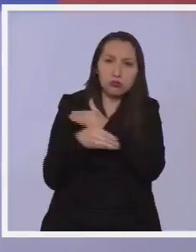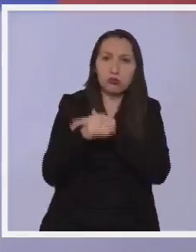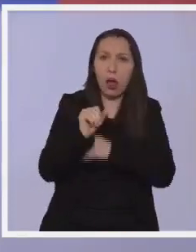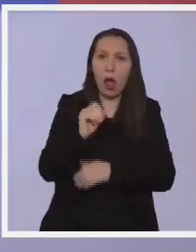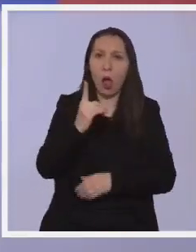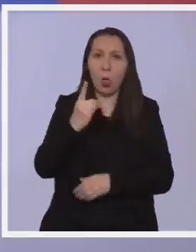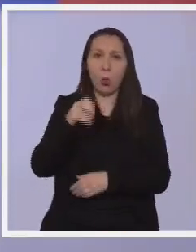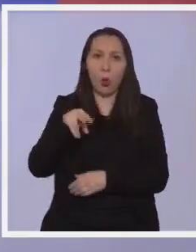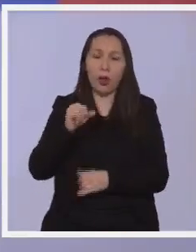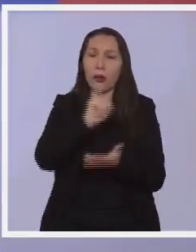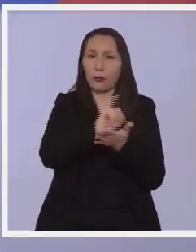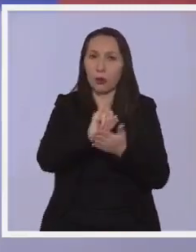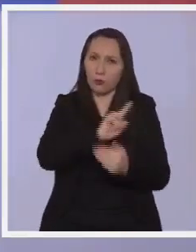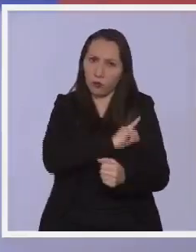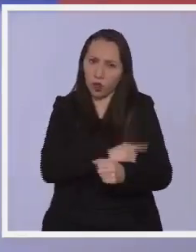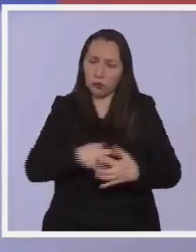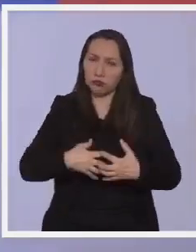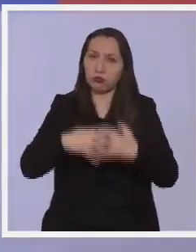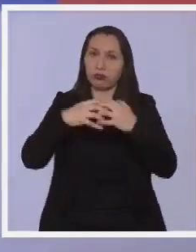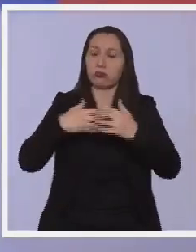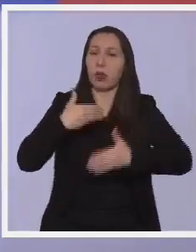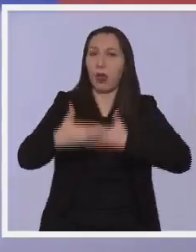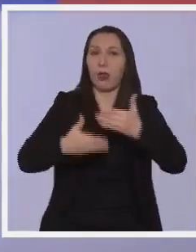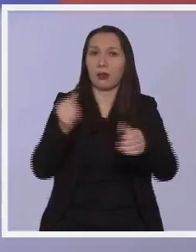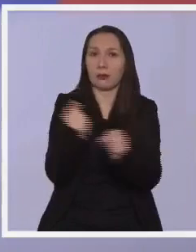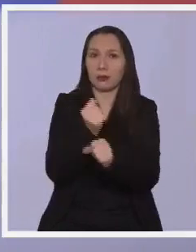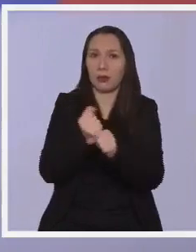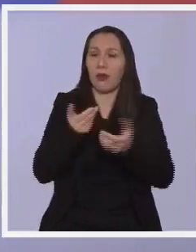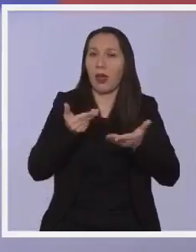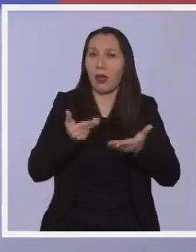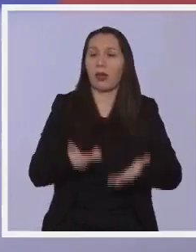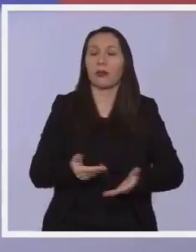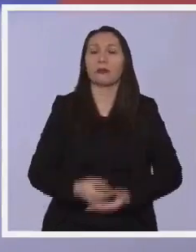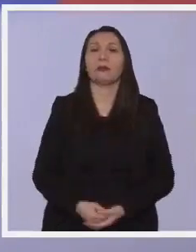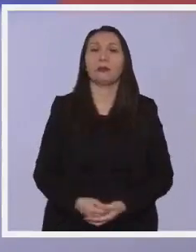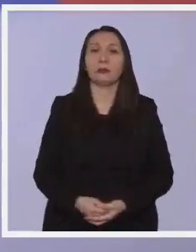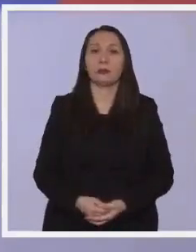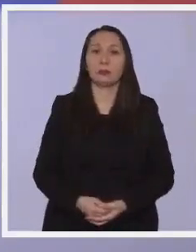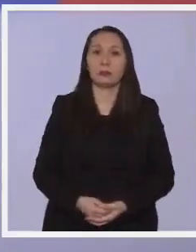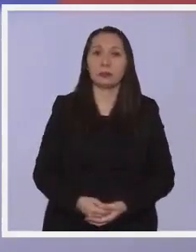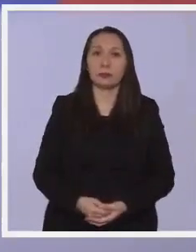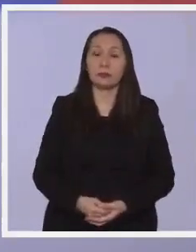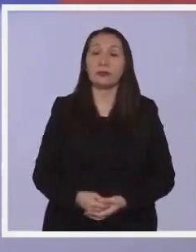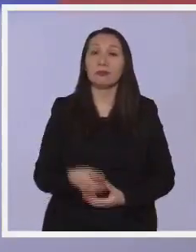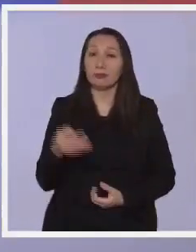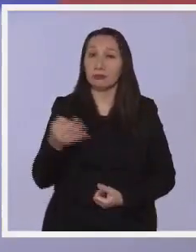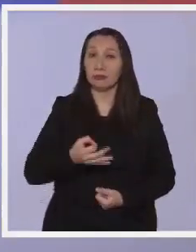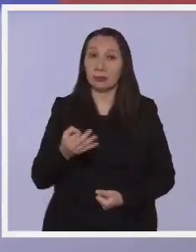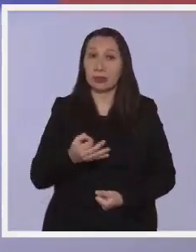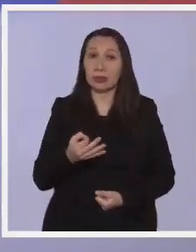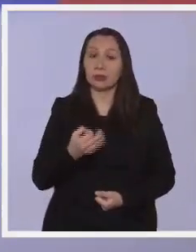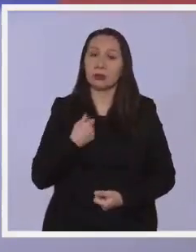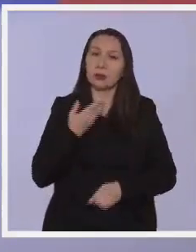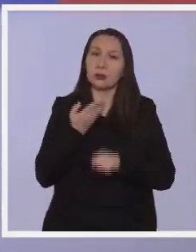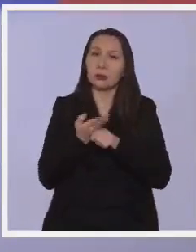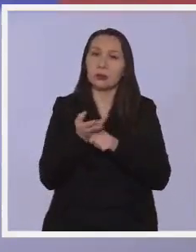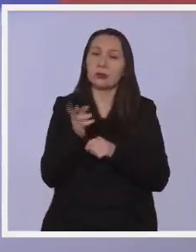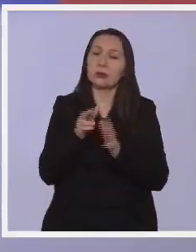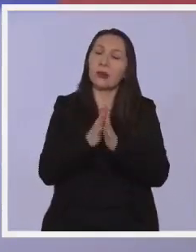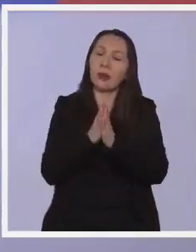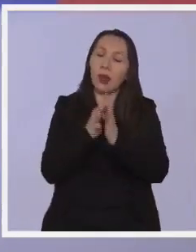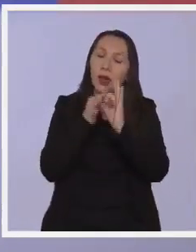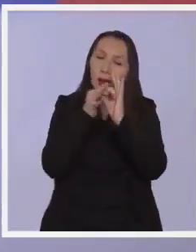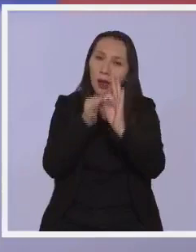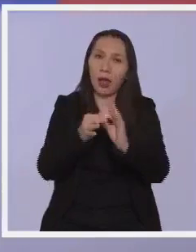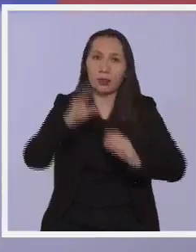instituciones que tenemos que fortalecer para poder sacar adelante esta tarea. Y, por cierto, insisto en el agradecimiento